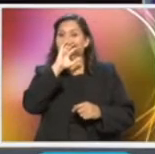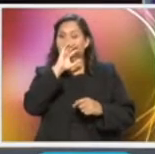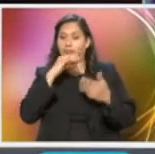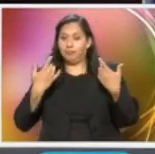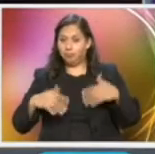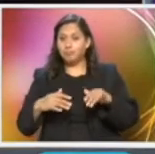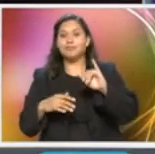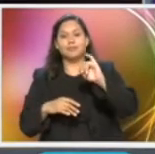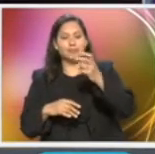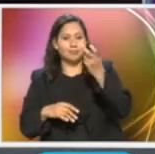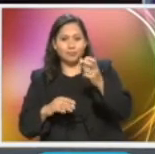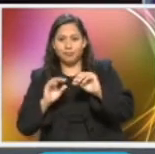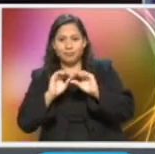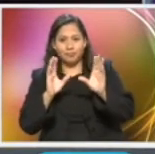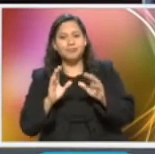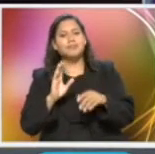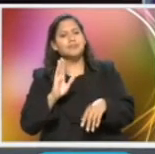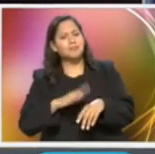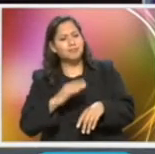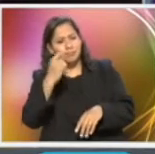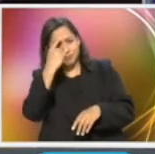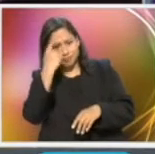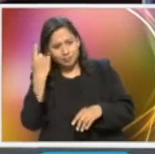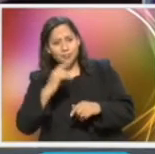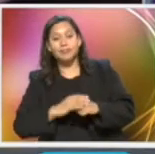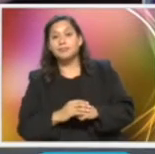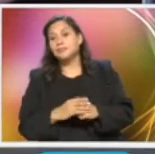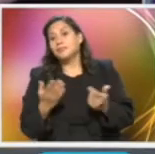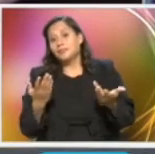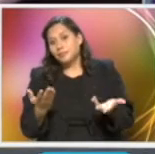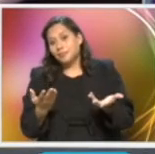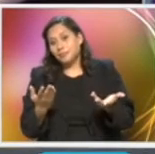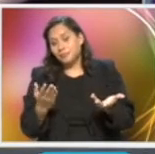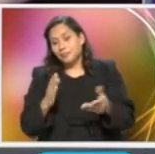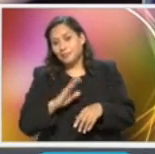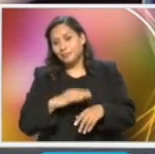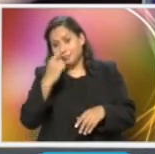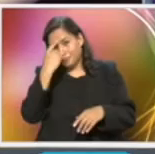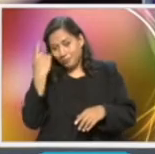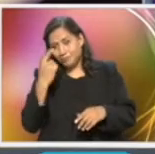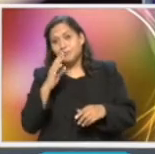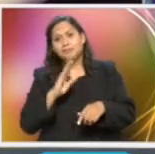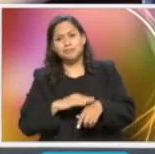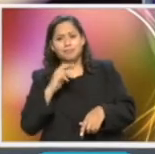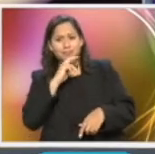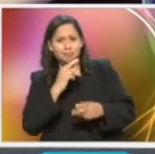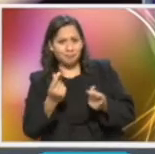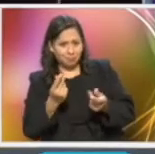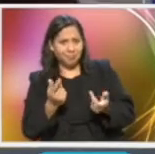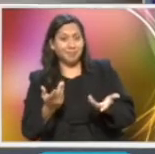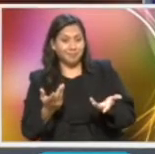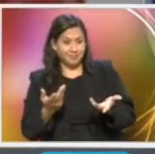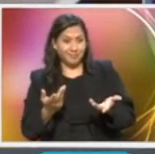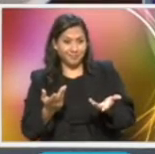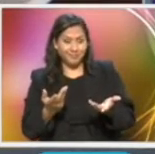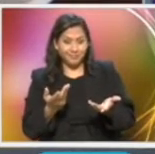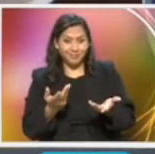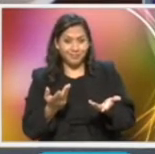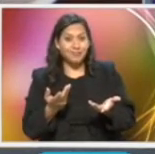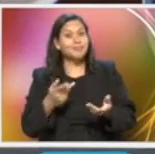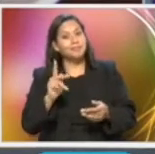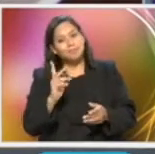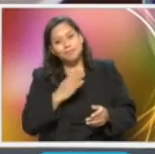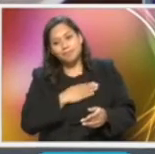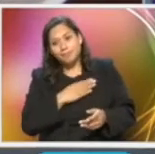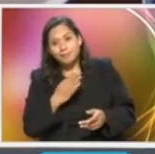¿no? Así es. Entonces, más accesible y más fácil. y es más rápido, ¿no? Pero